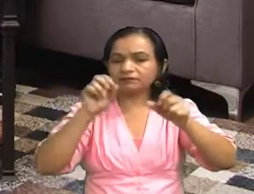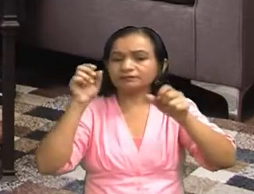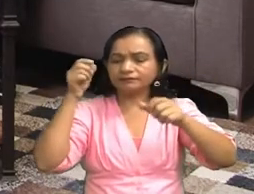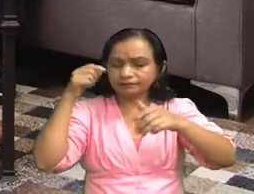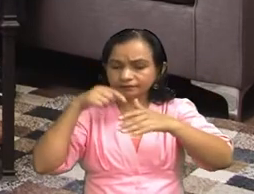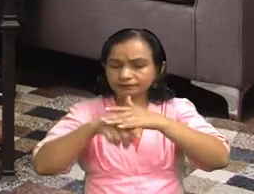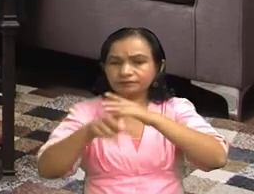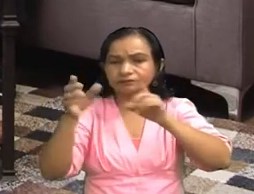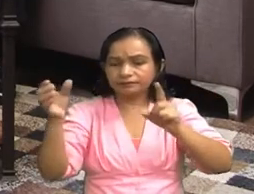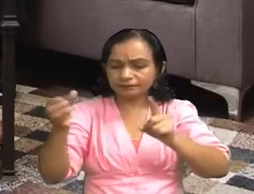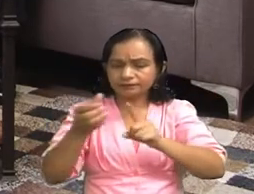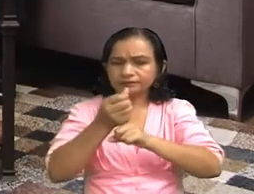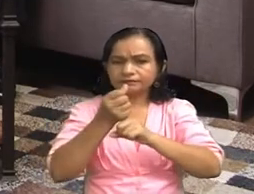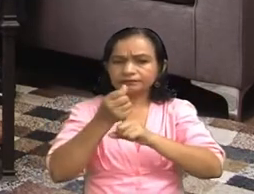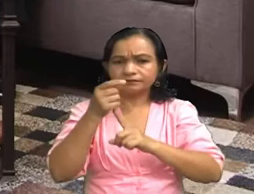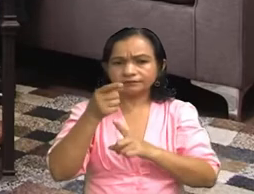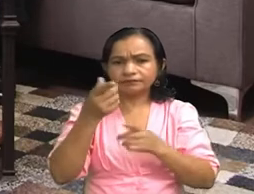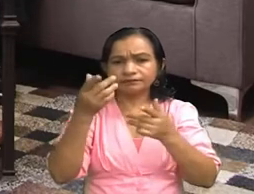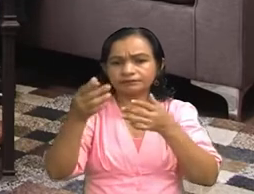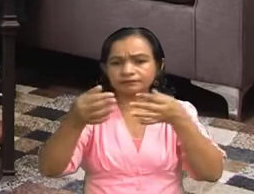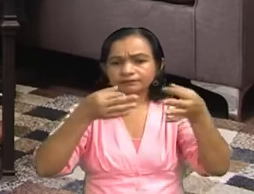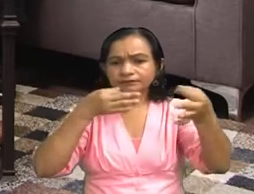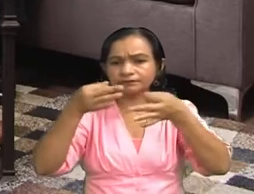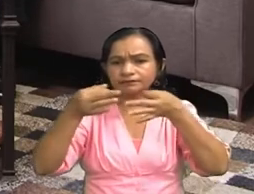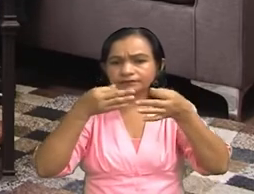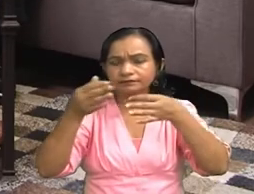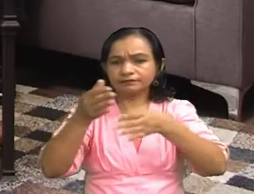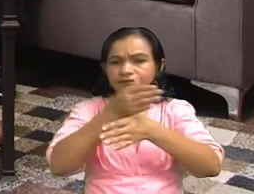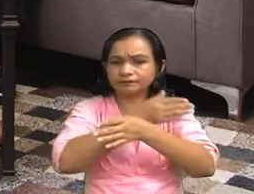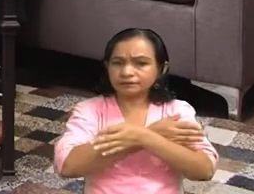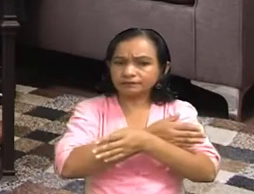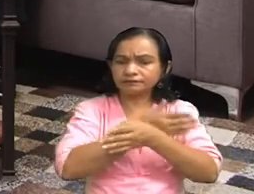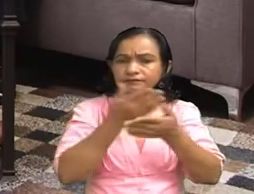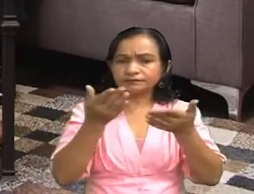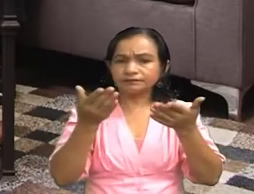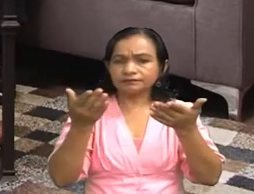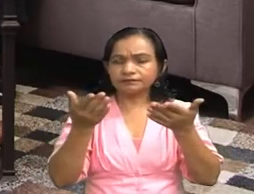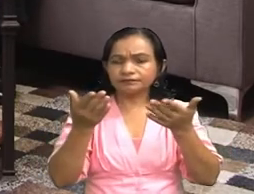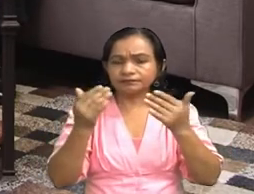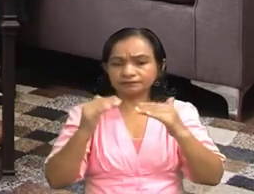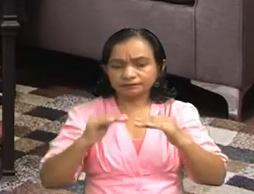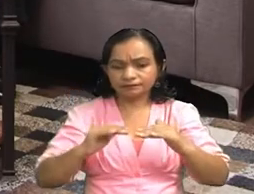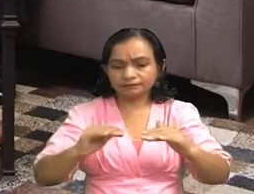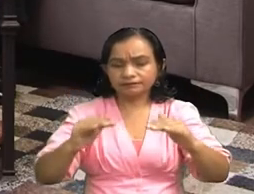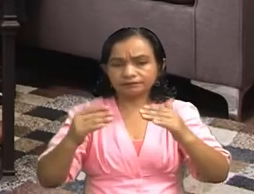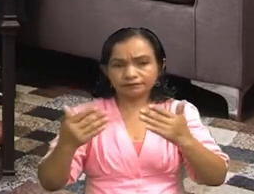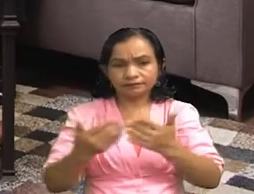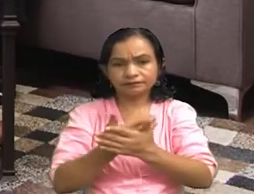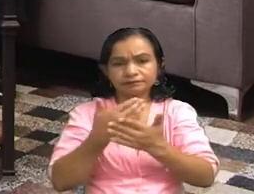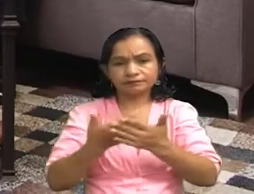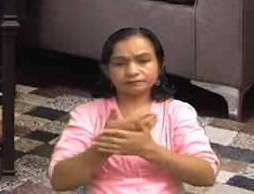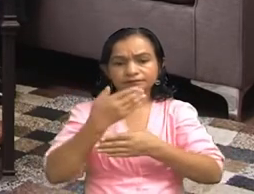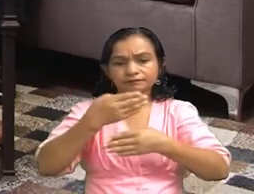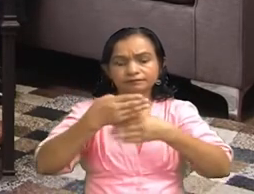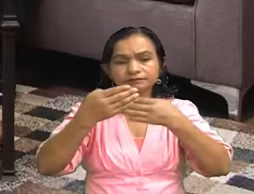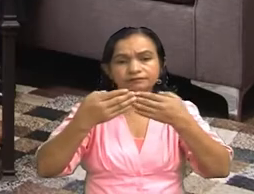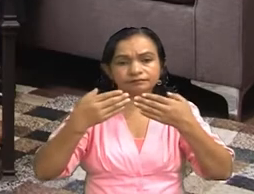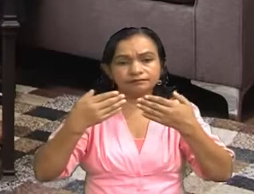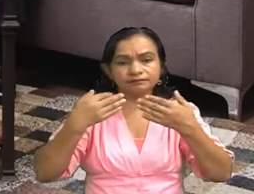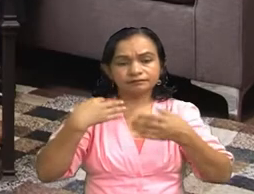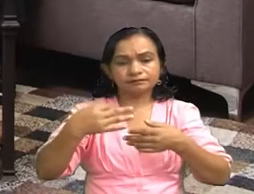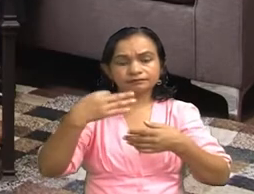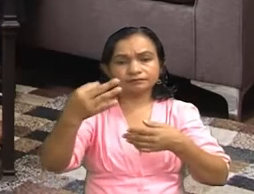estas líneas de trabajo que usted nos ha mencionado, porque además funcionan como piso para nuevas conquistas, porque también implican